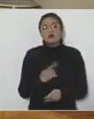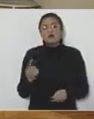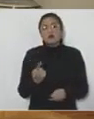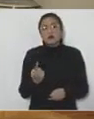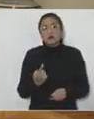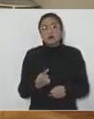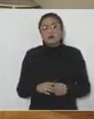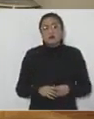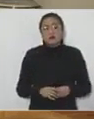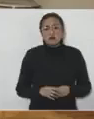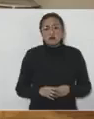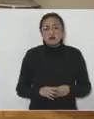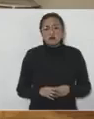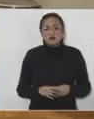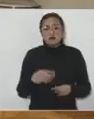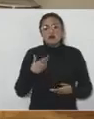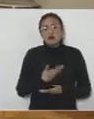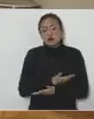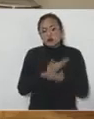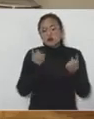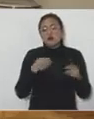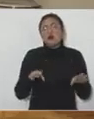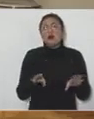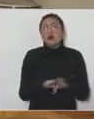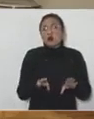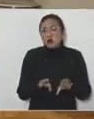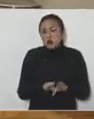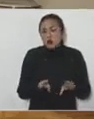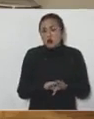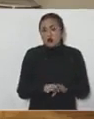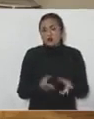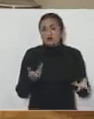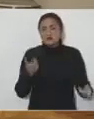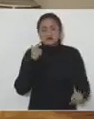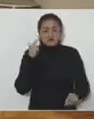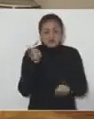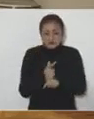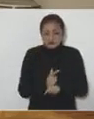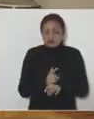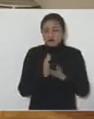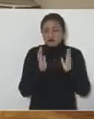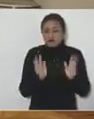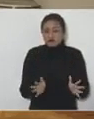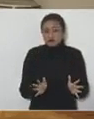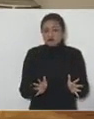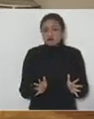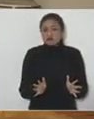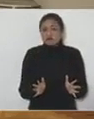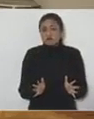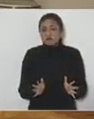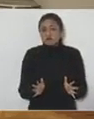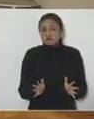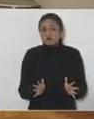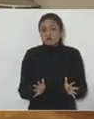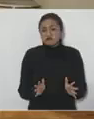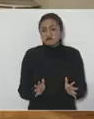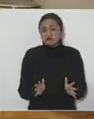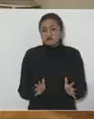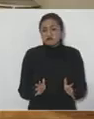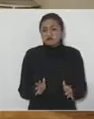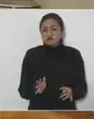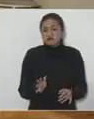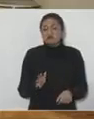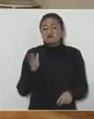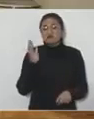no podemos hacer especulaciones y señalamientos hasta tener mayores